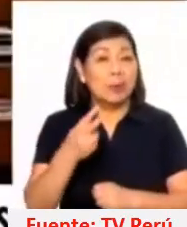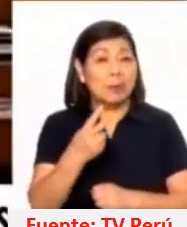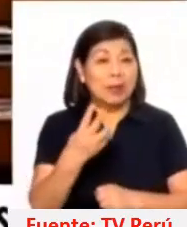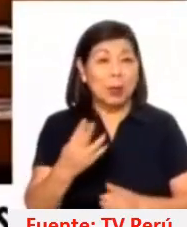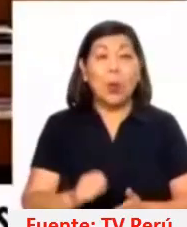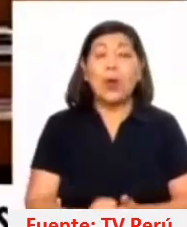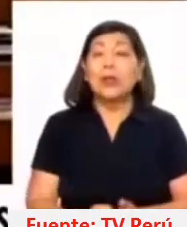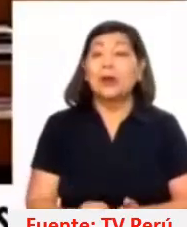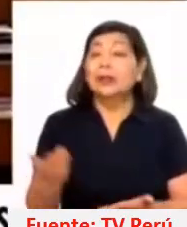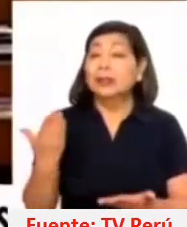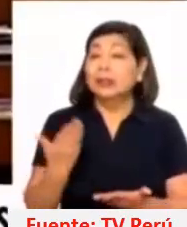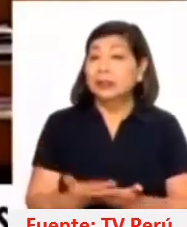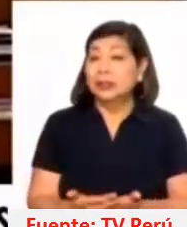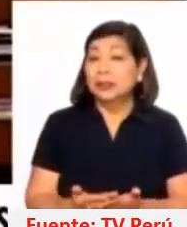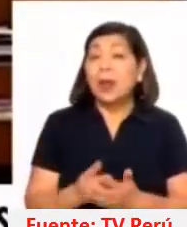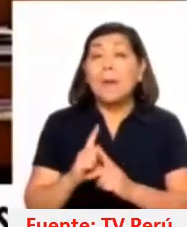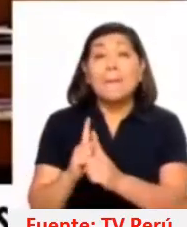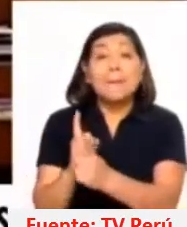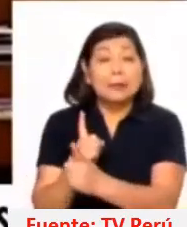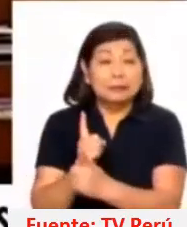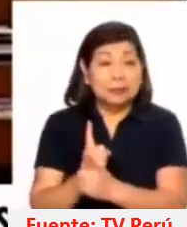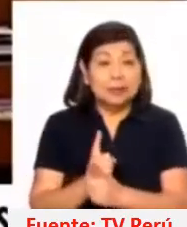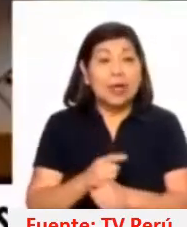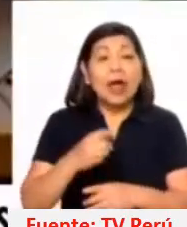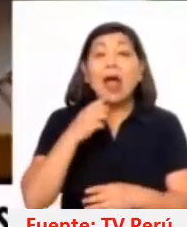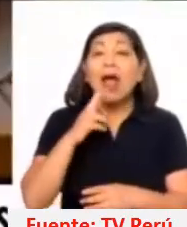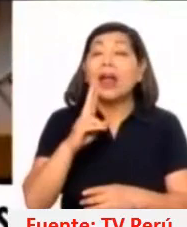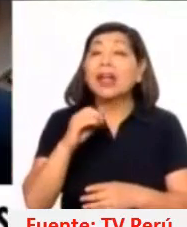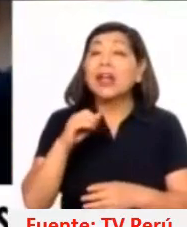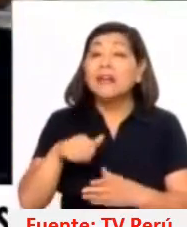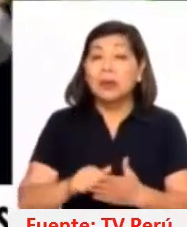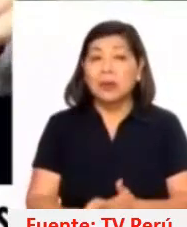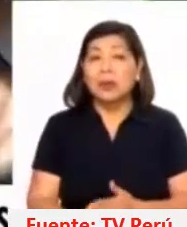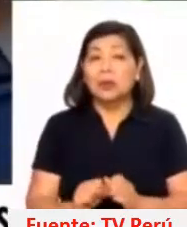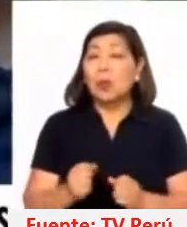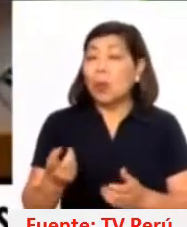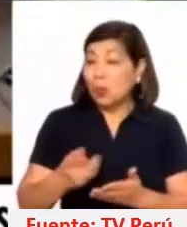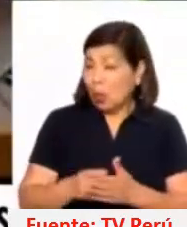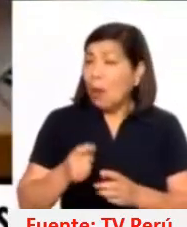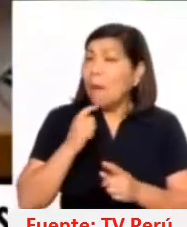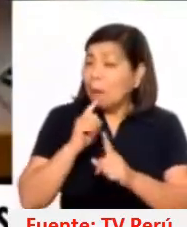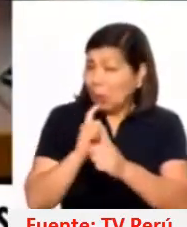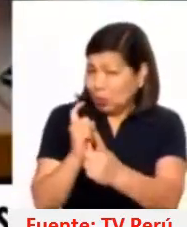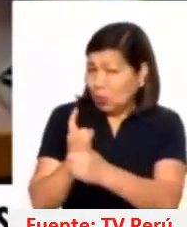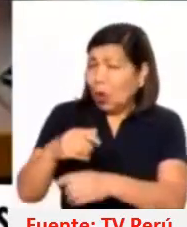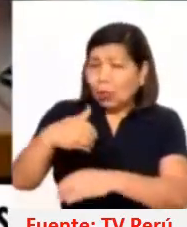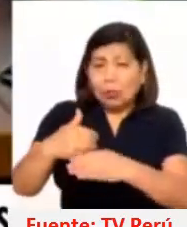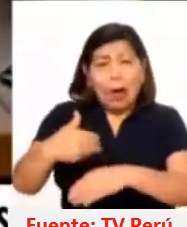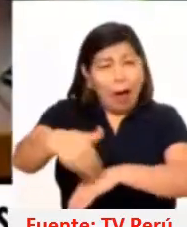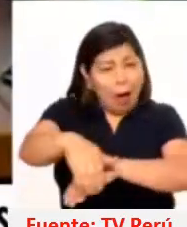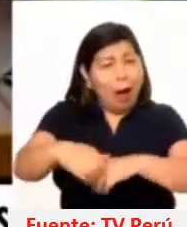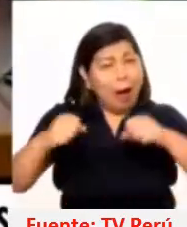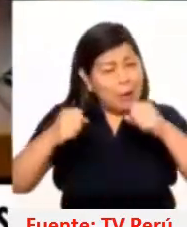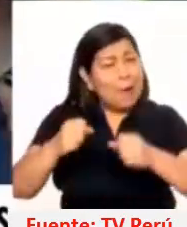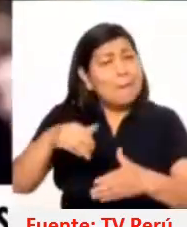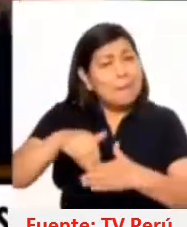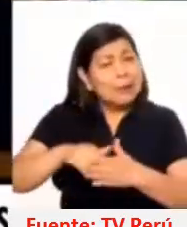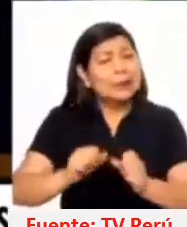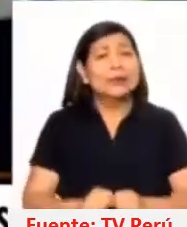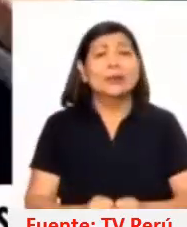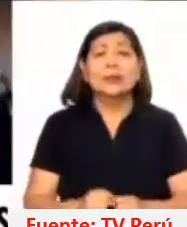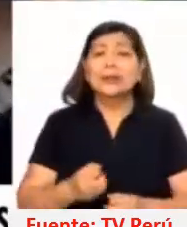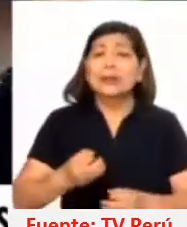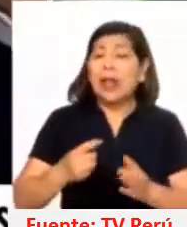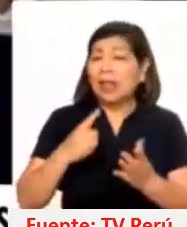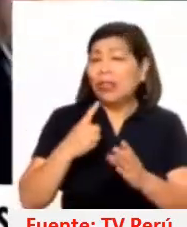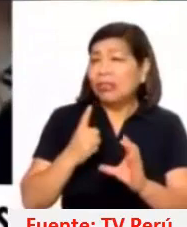2024, agregando esta consulta para referéndum. Y que además se pueda consultar al pueblo el impedimento para postular de sentenciados